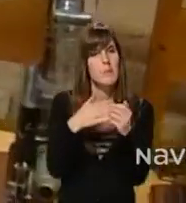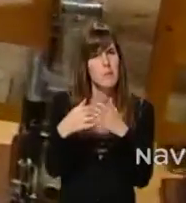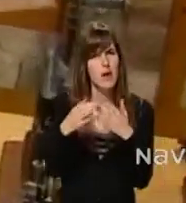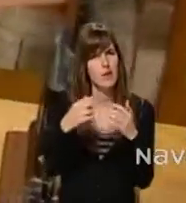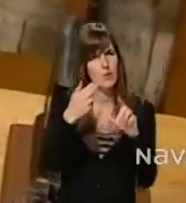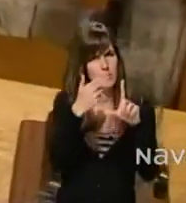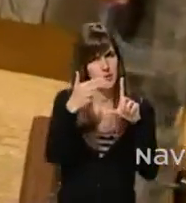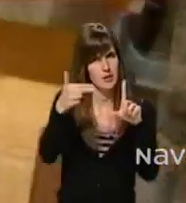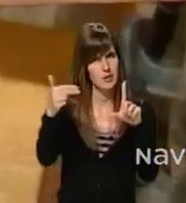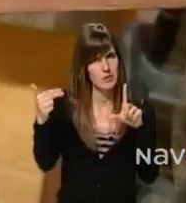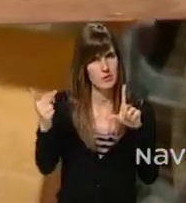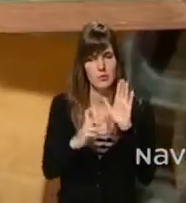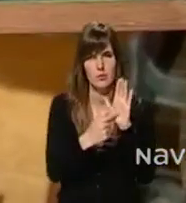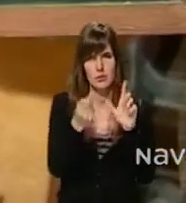mano,